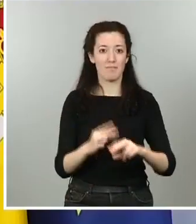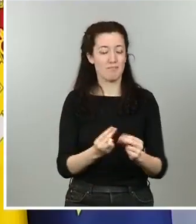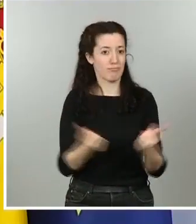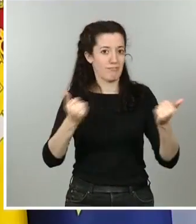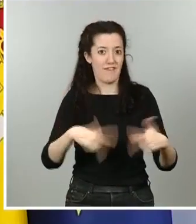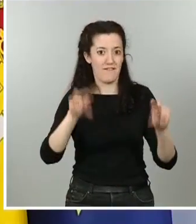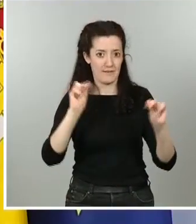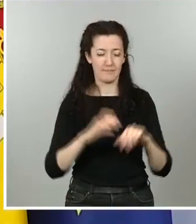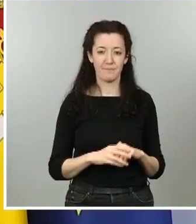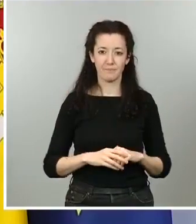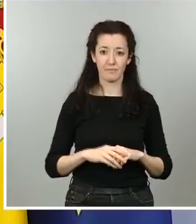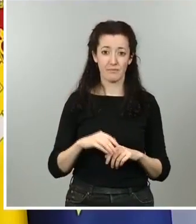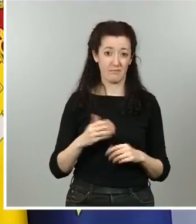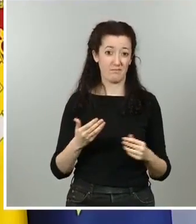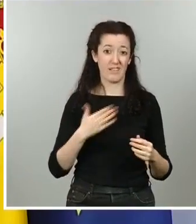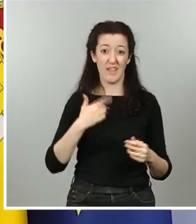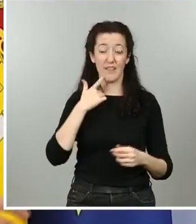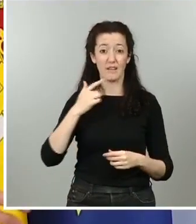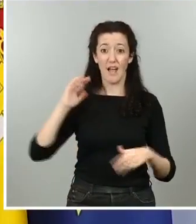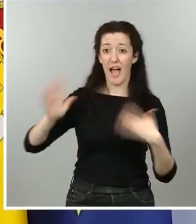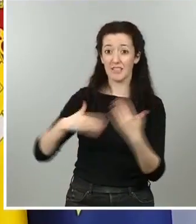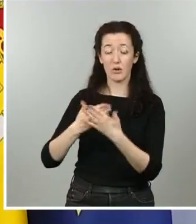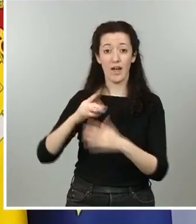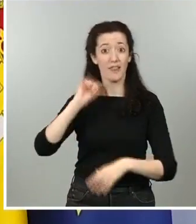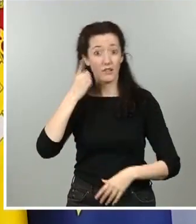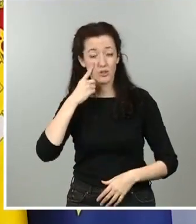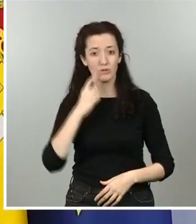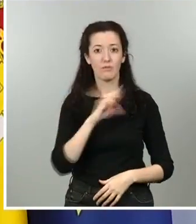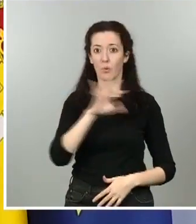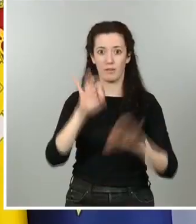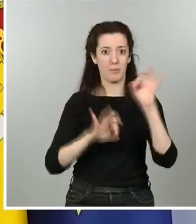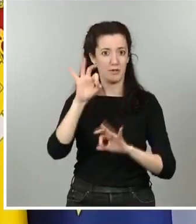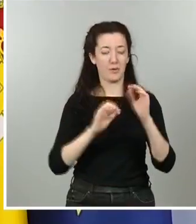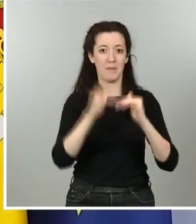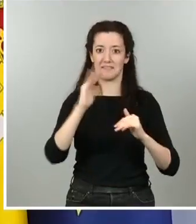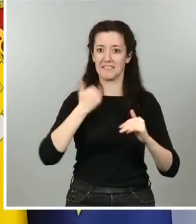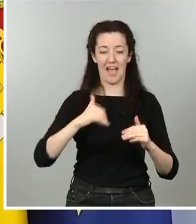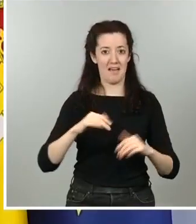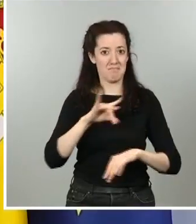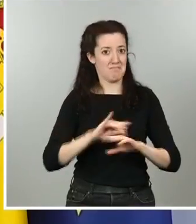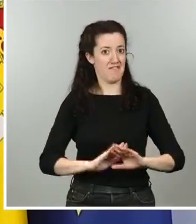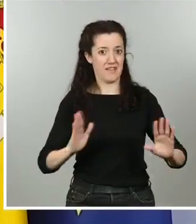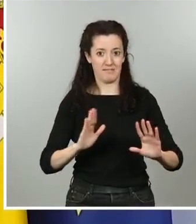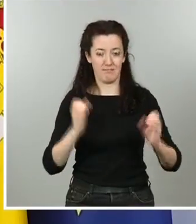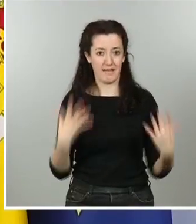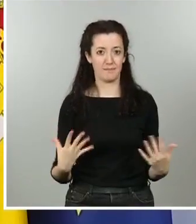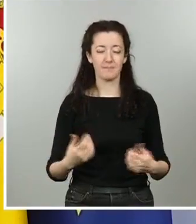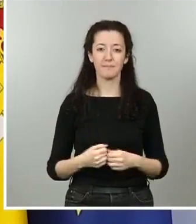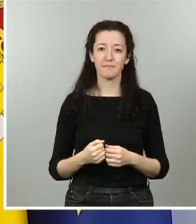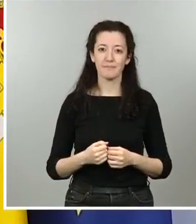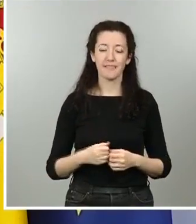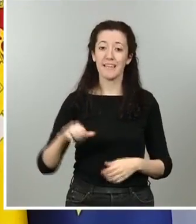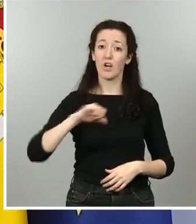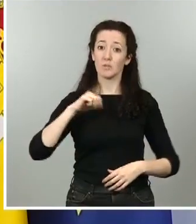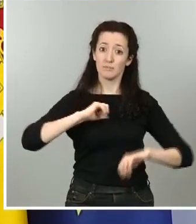personas que se han diagnosticado positivamente. Hemos de constatar también unos incrementos tanto en número de hospitalizaciones como de